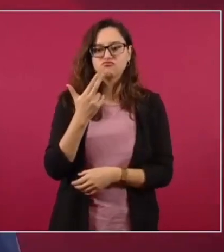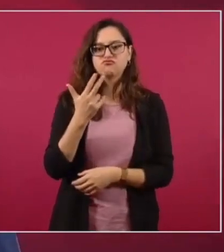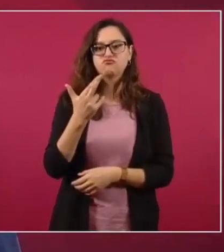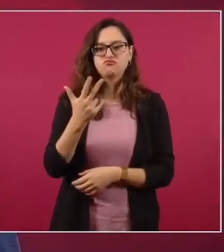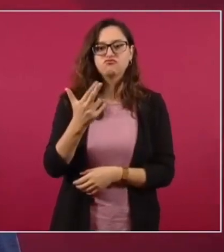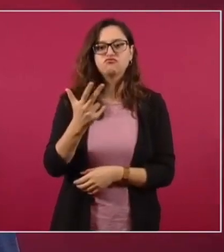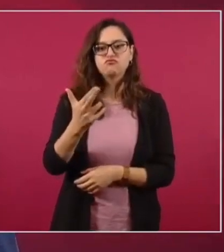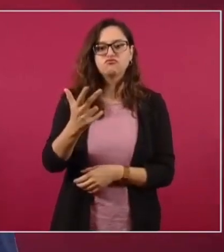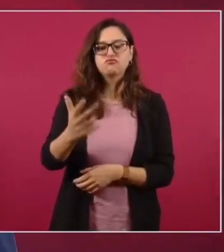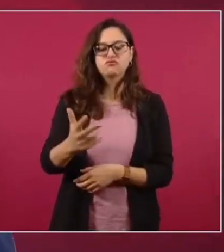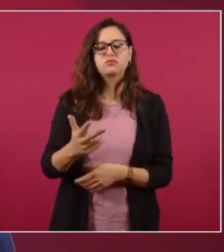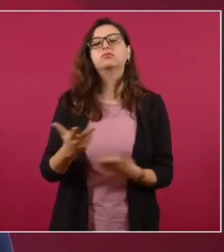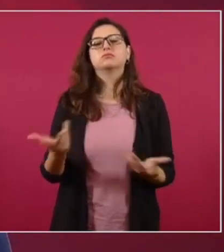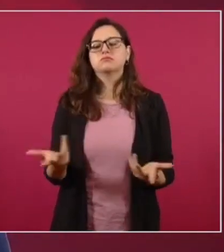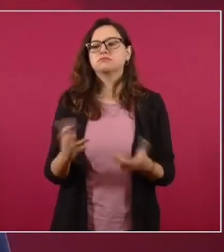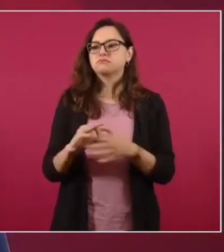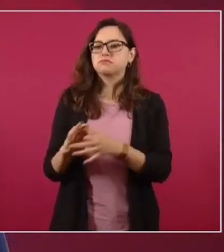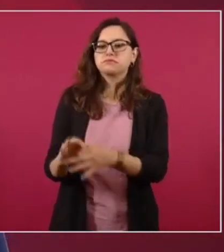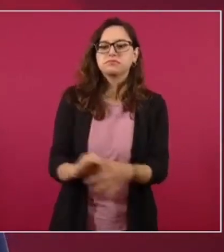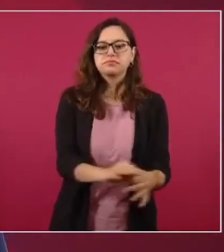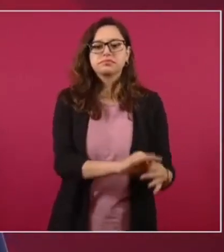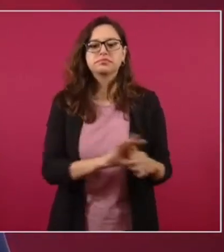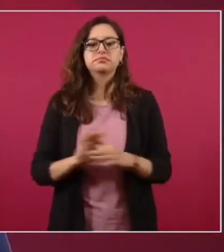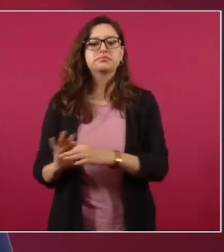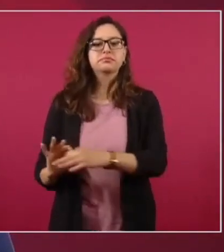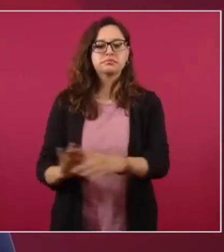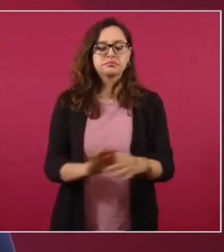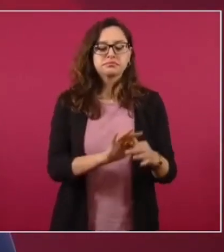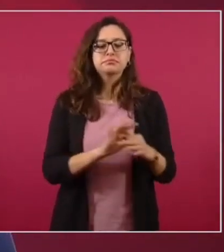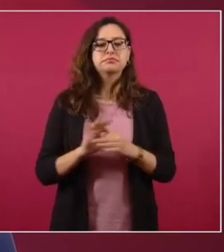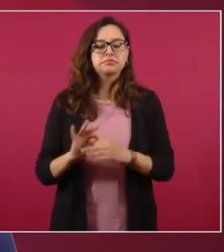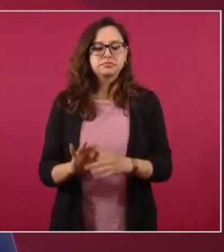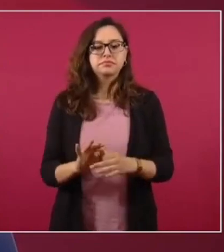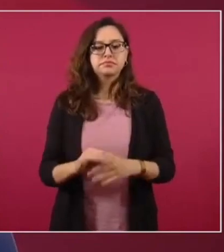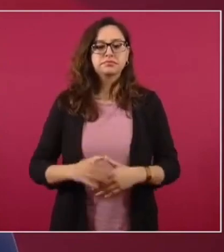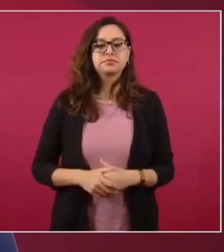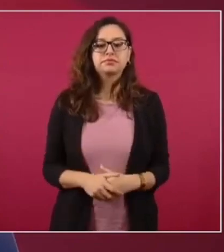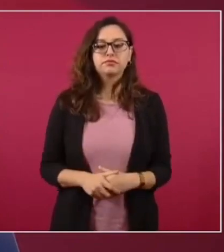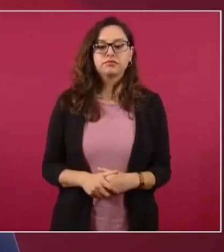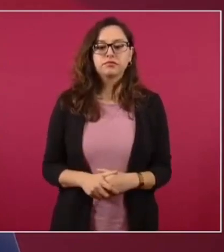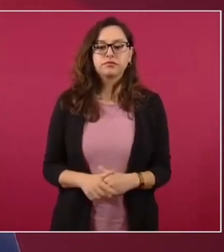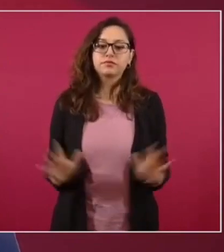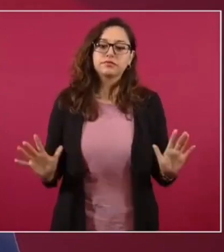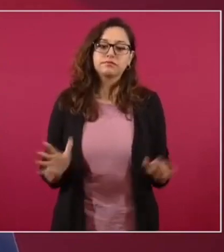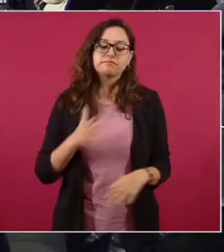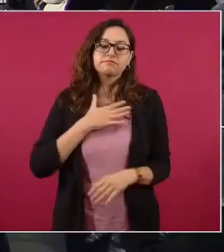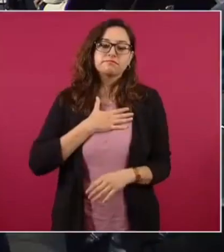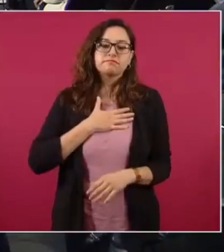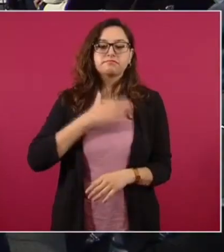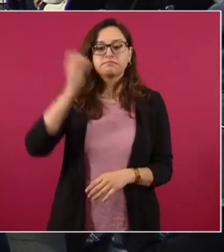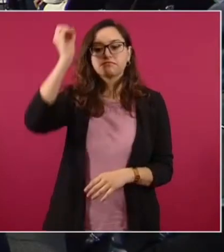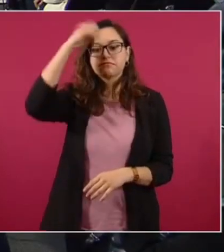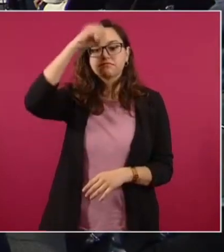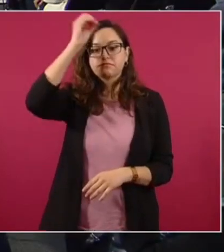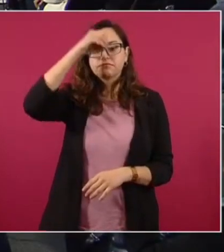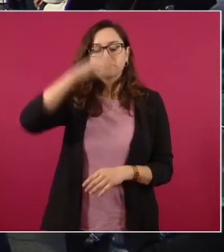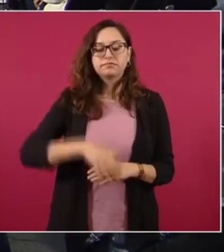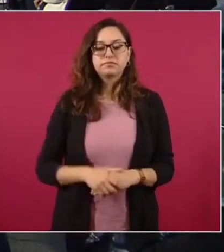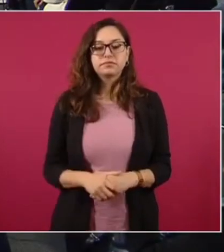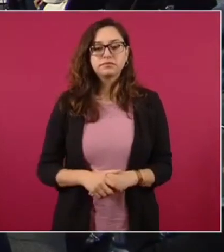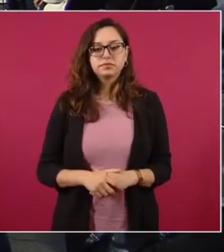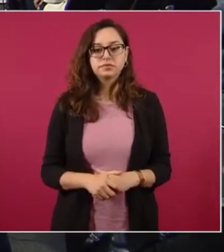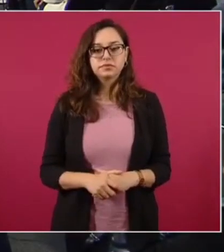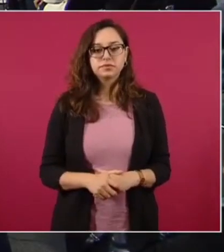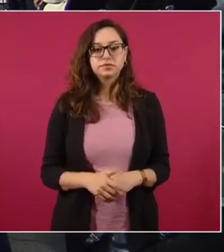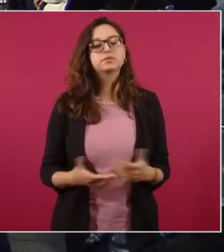hacer realidad la fraternidad universal. Ese es mi punto de vista. Sí, en entrevista